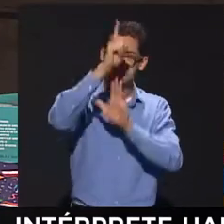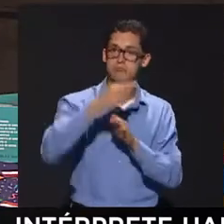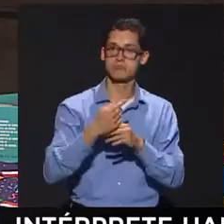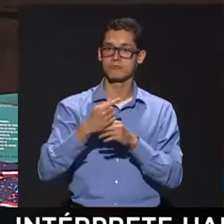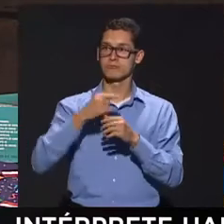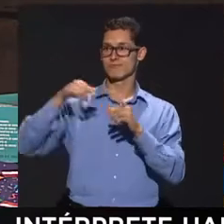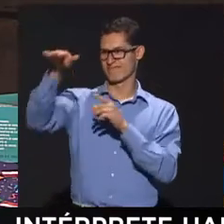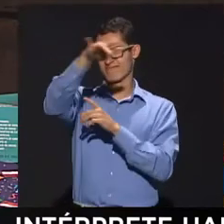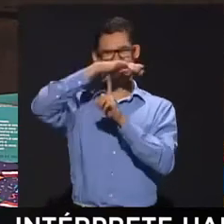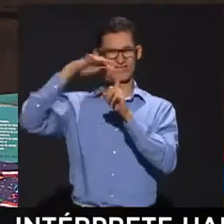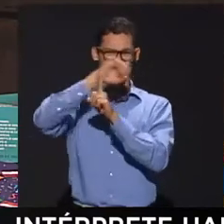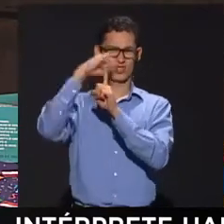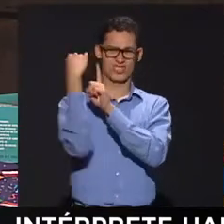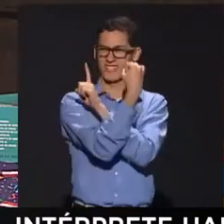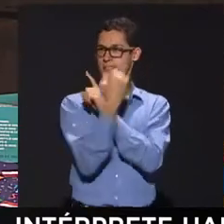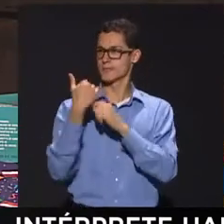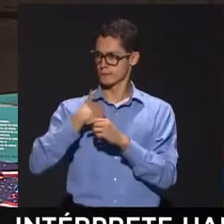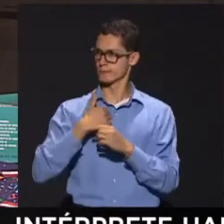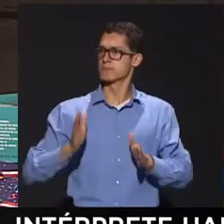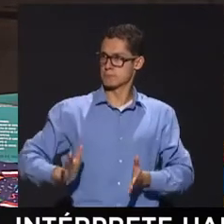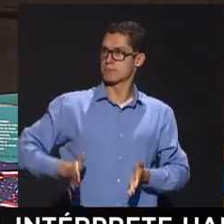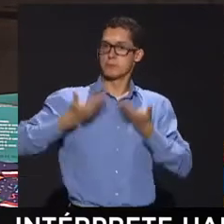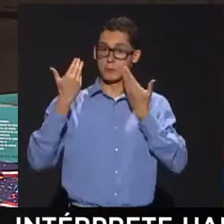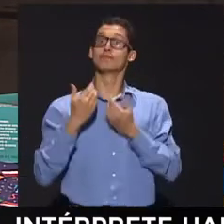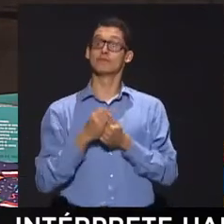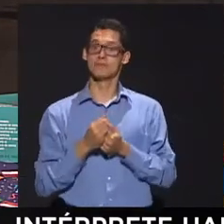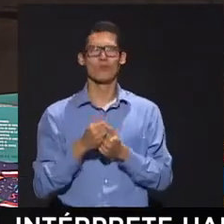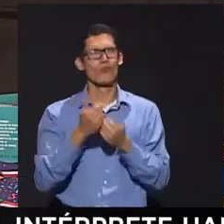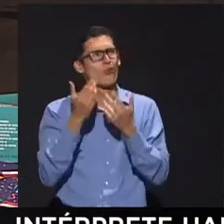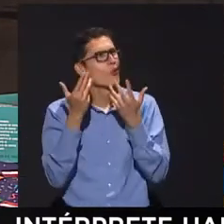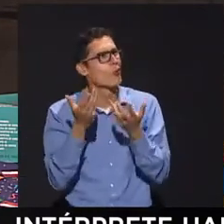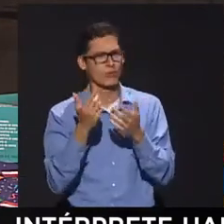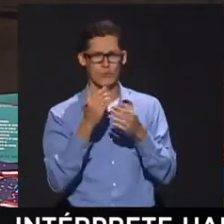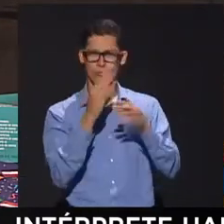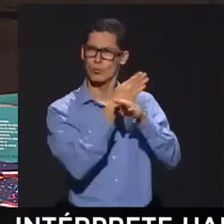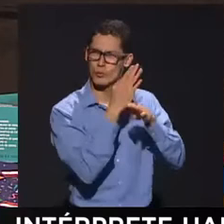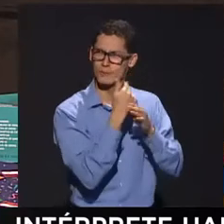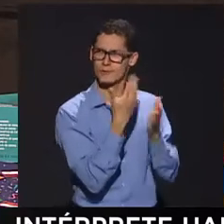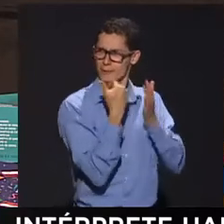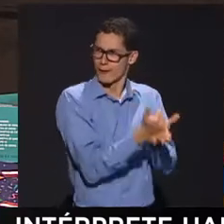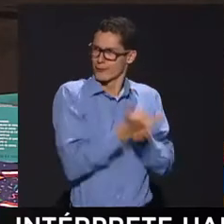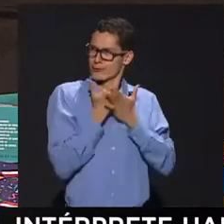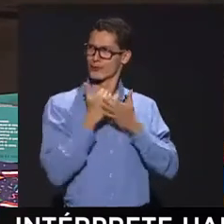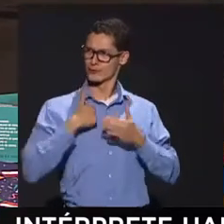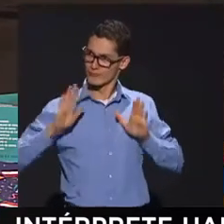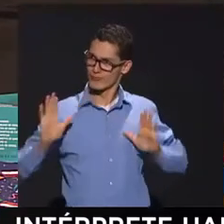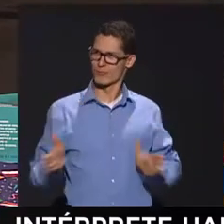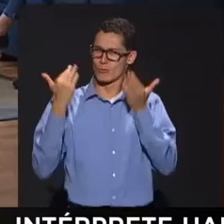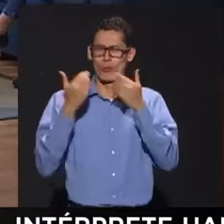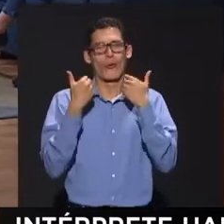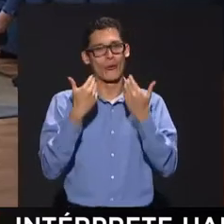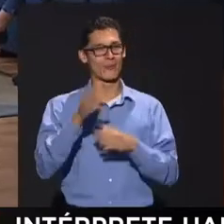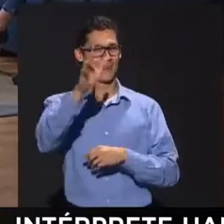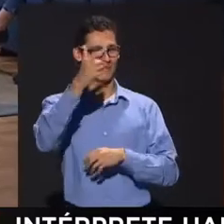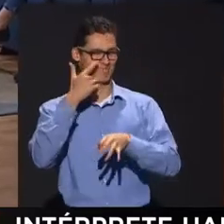capacidades intelectuales. ¿Pero cómo? Bueno, entonces yo voy a invitar a David y a Paola a que hagamos un juego